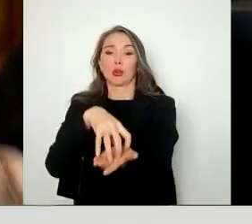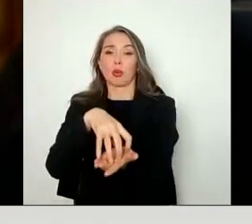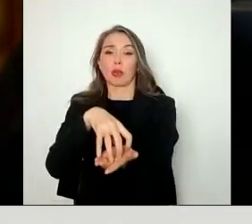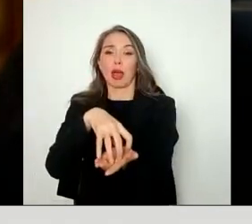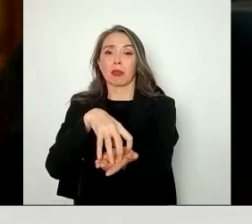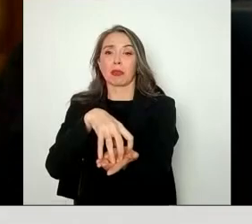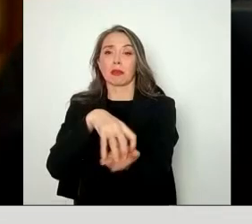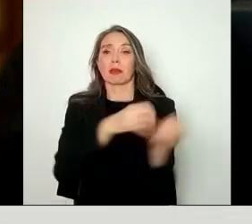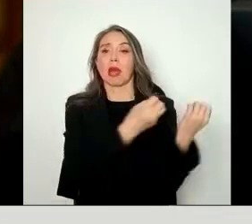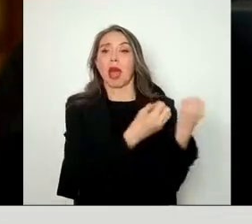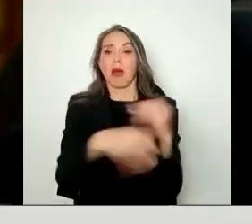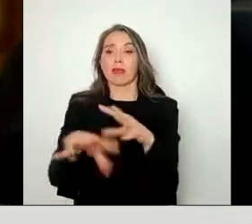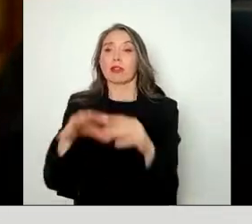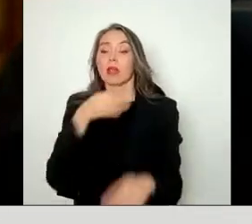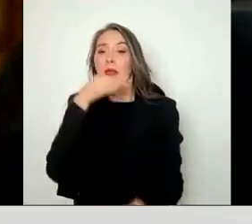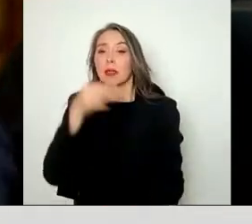abandonada he dicho presidente Muchas gracias